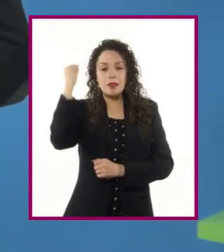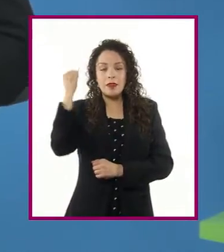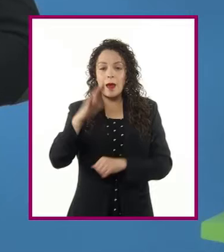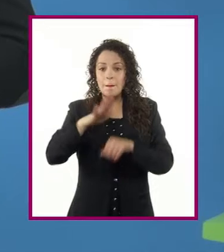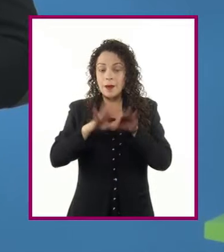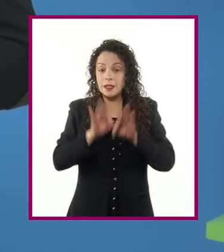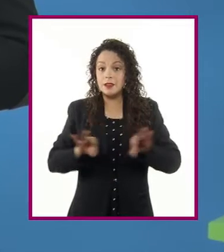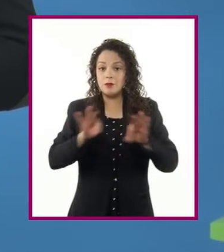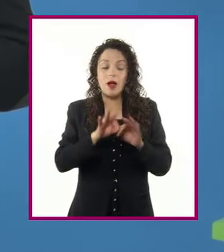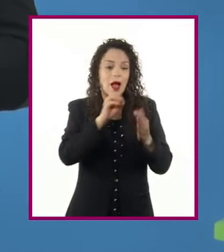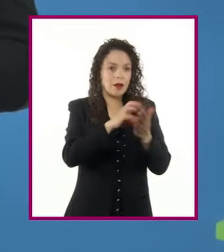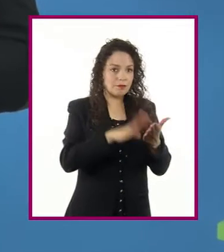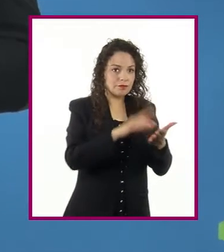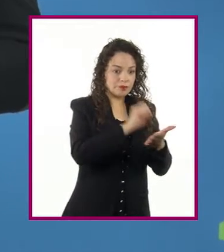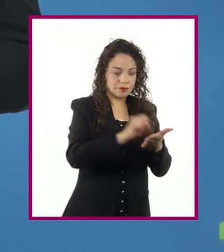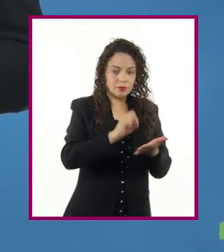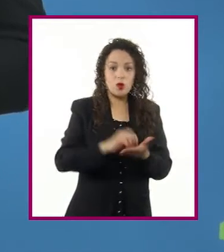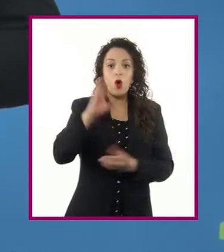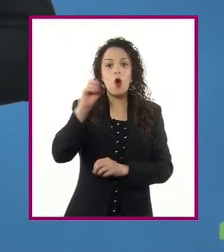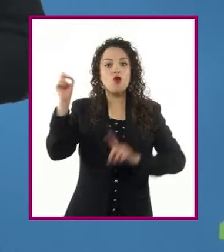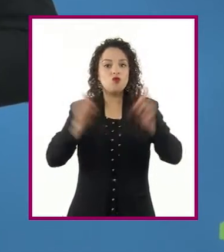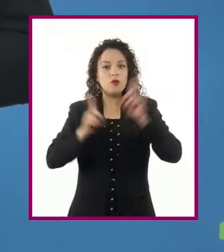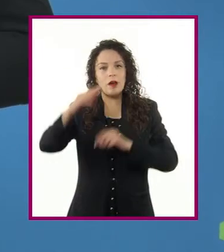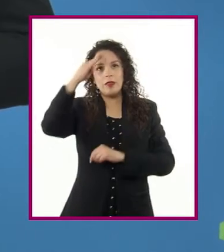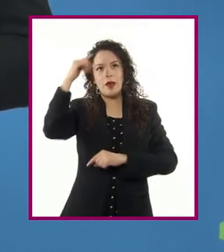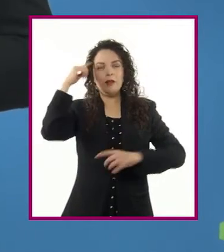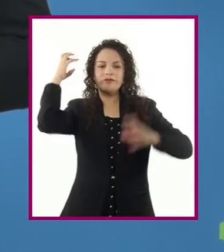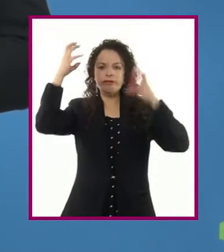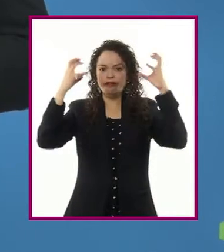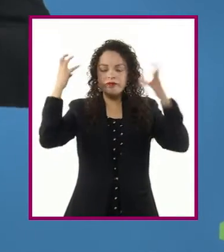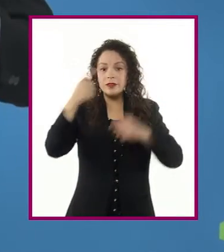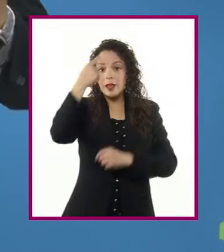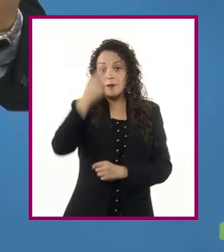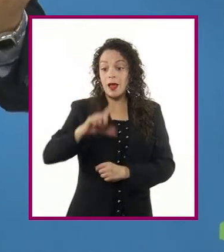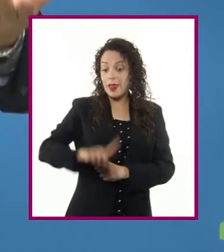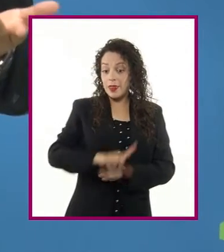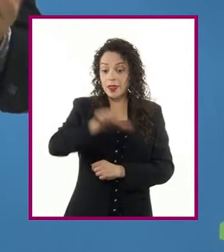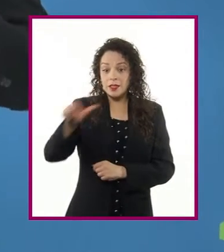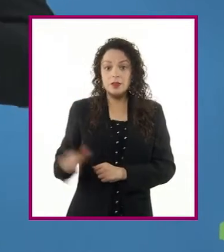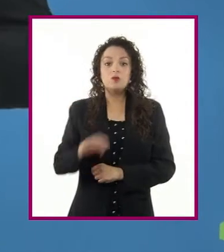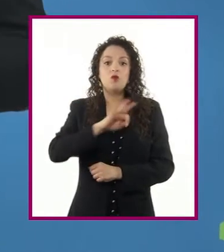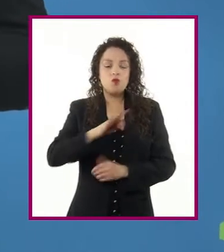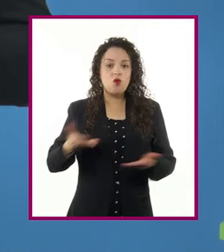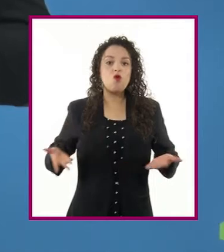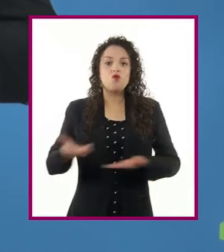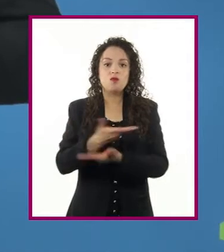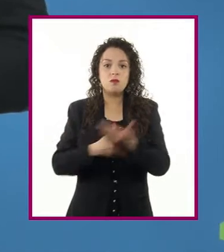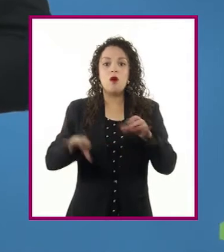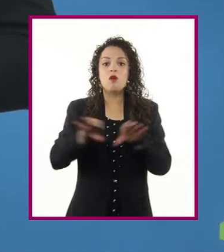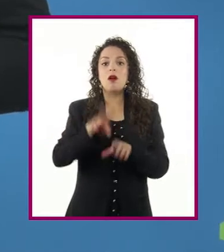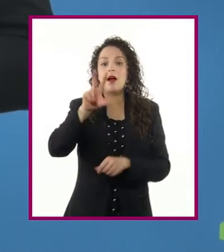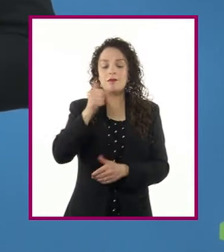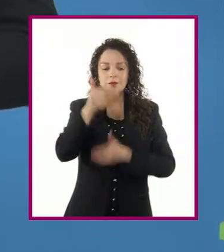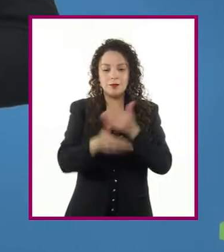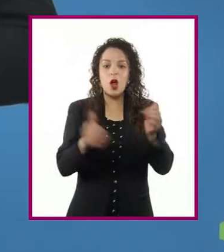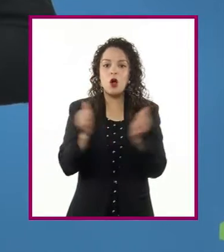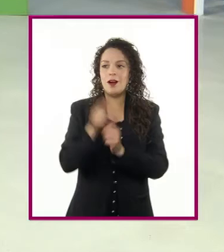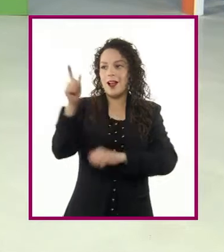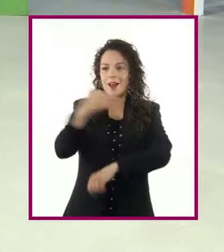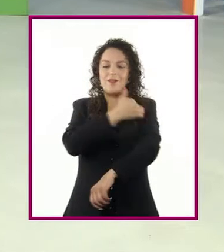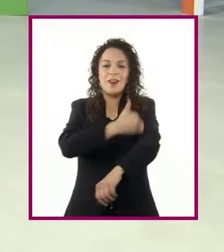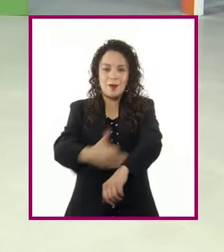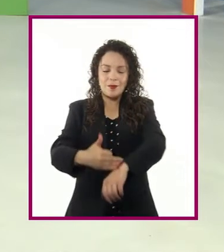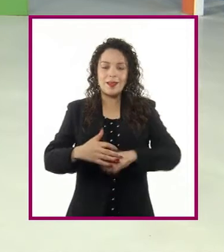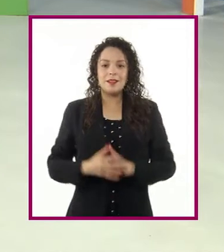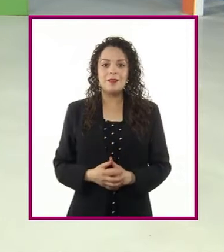principales, así como dudas y reflexiones, para que posteriormente puedan compartir sus avances con su familia.